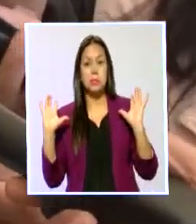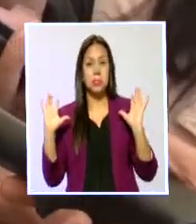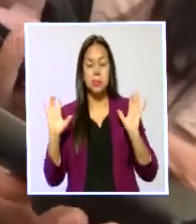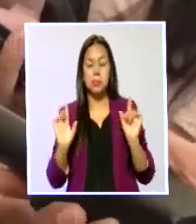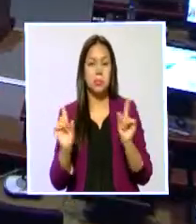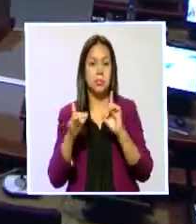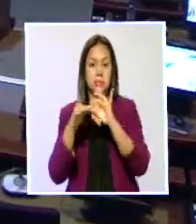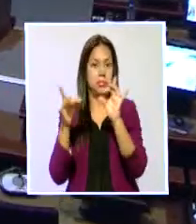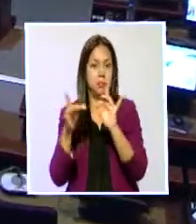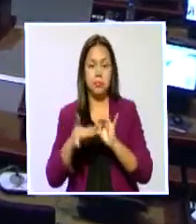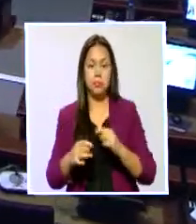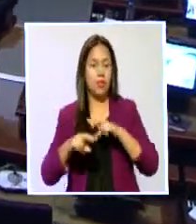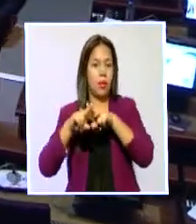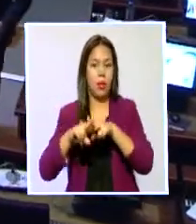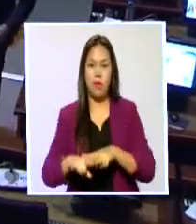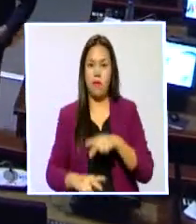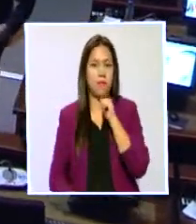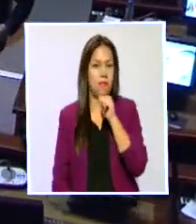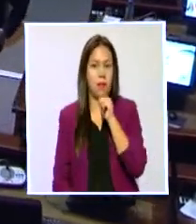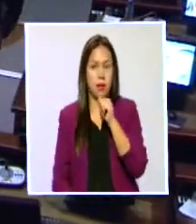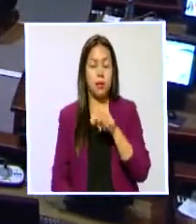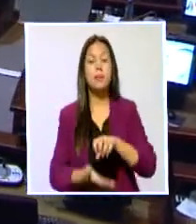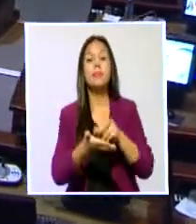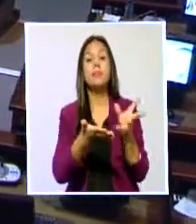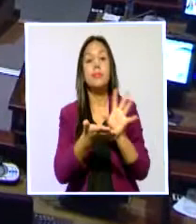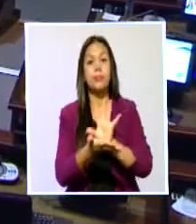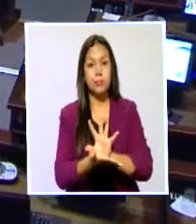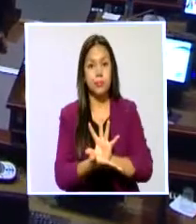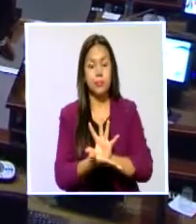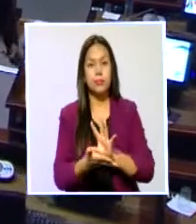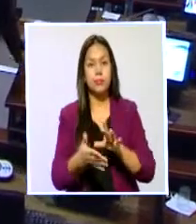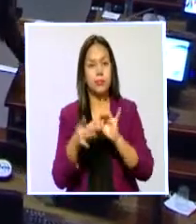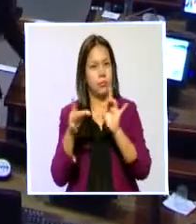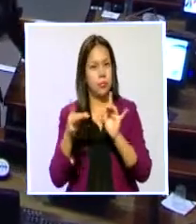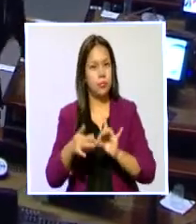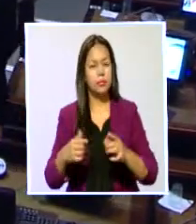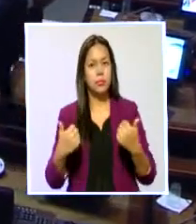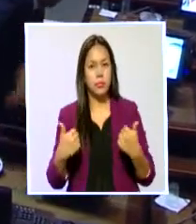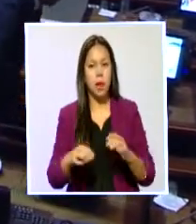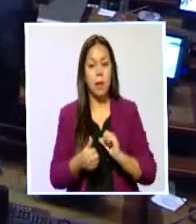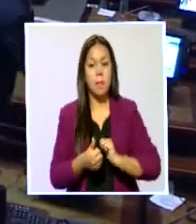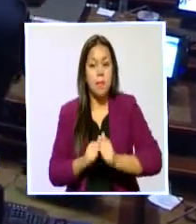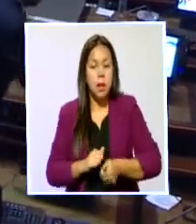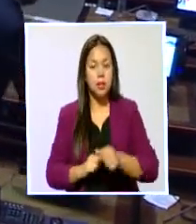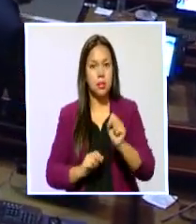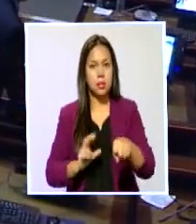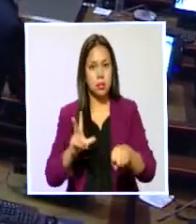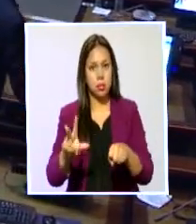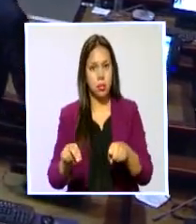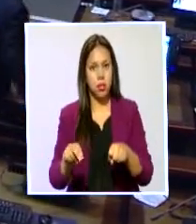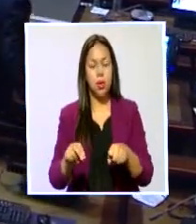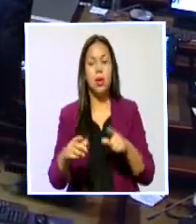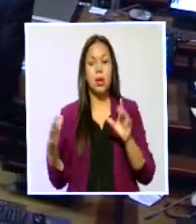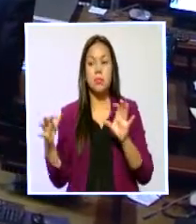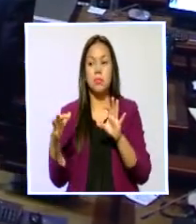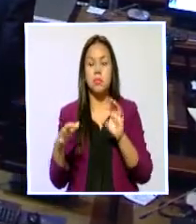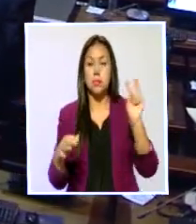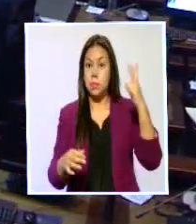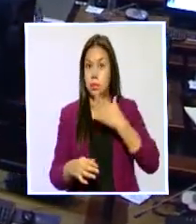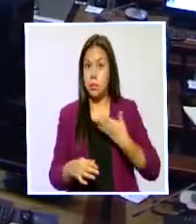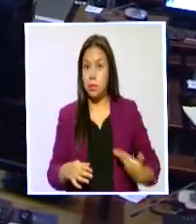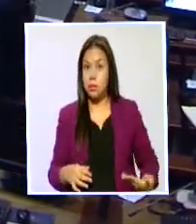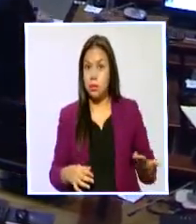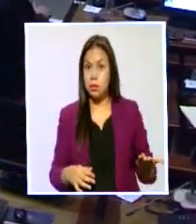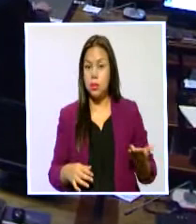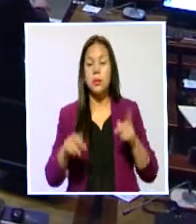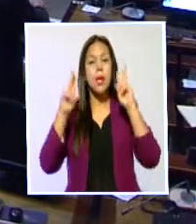el documento. La sesión del Pleno de la Asamblea, en donde se definirá si se da paso o no a la vinculación al segundo mandatario